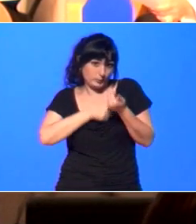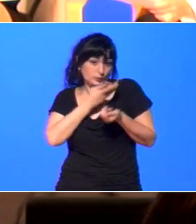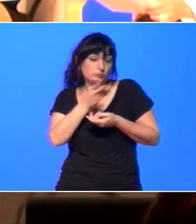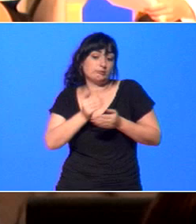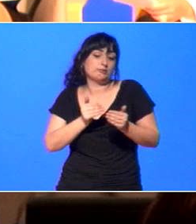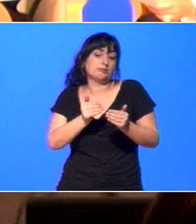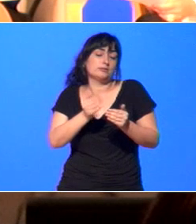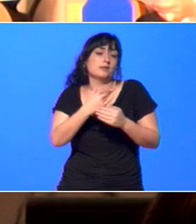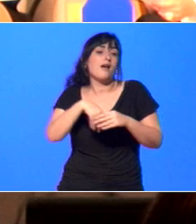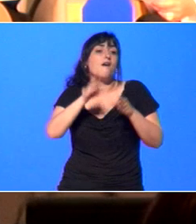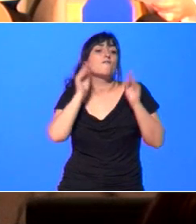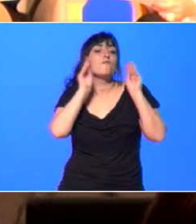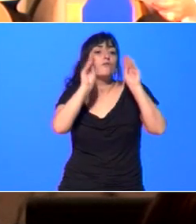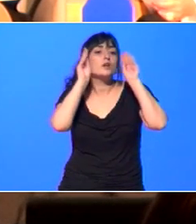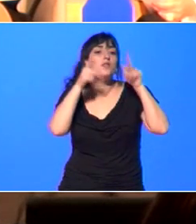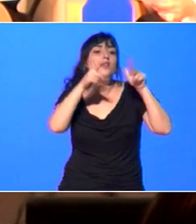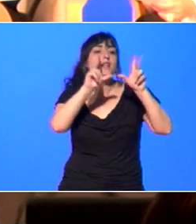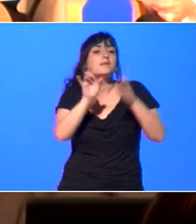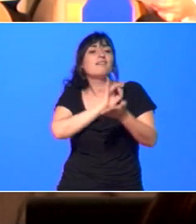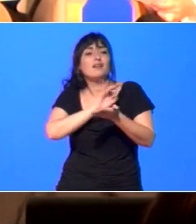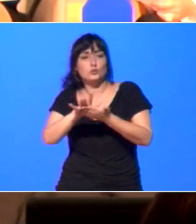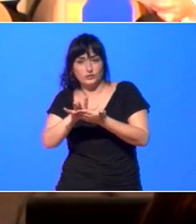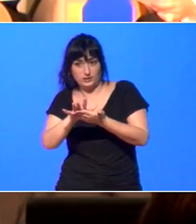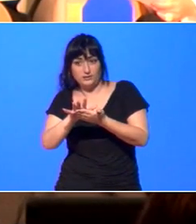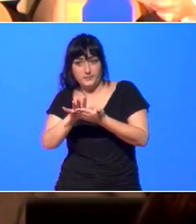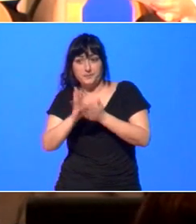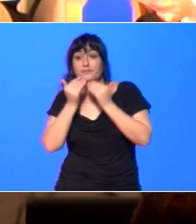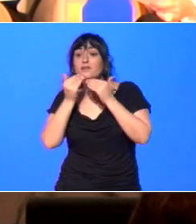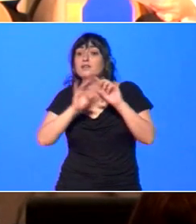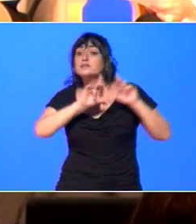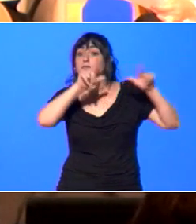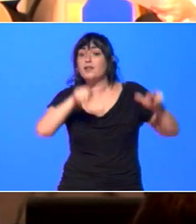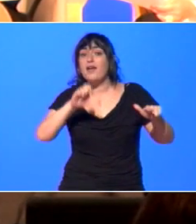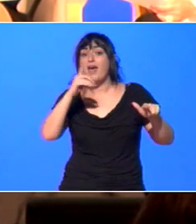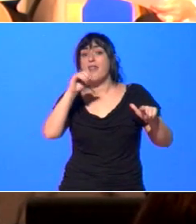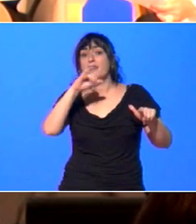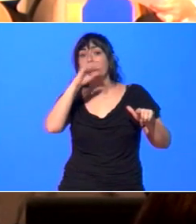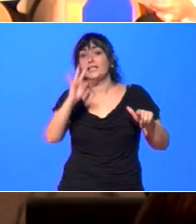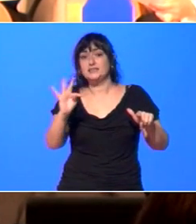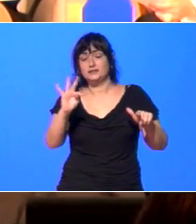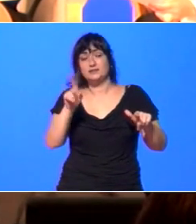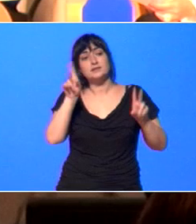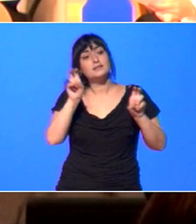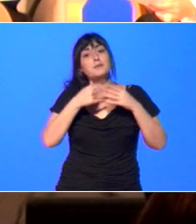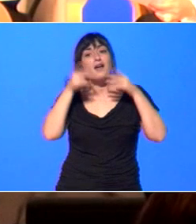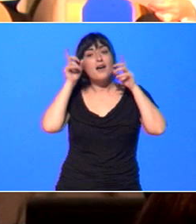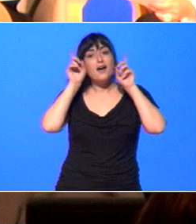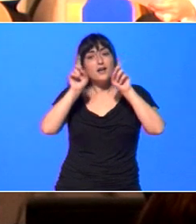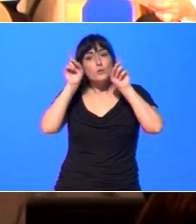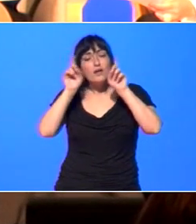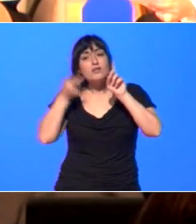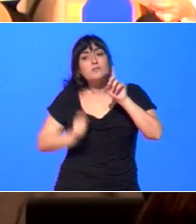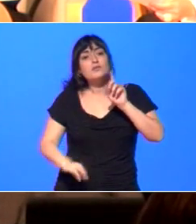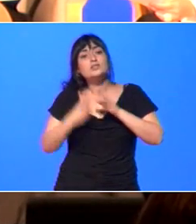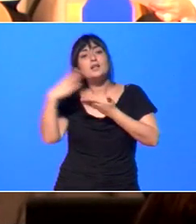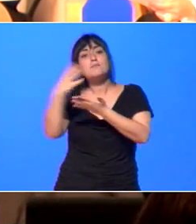libre y gratuita a través de la plataforma edX sobre educación de calidad para todos, equidad, inclusión y